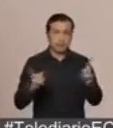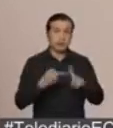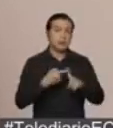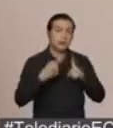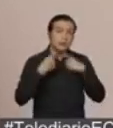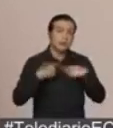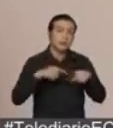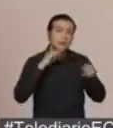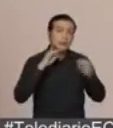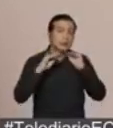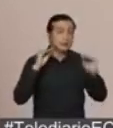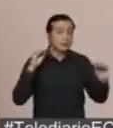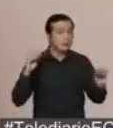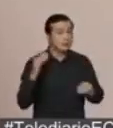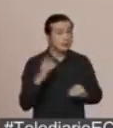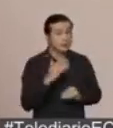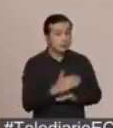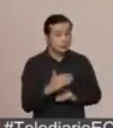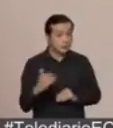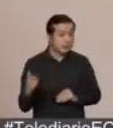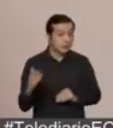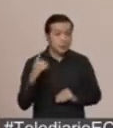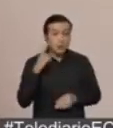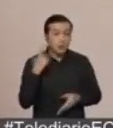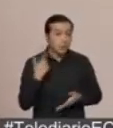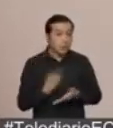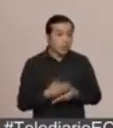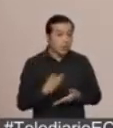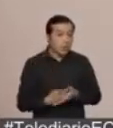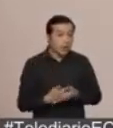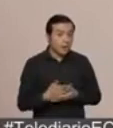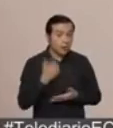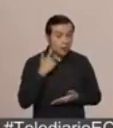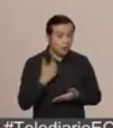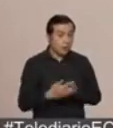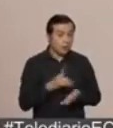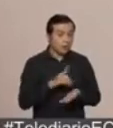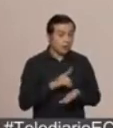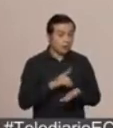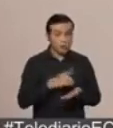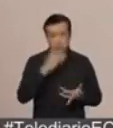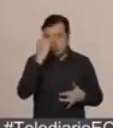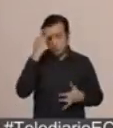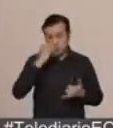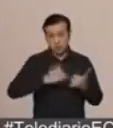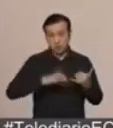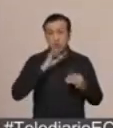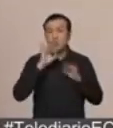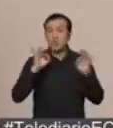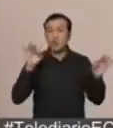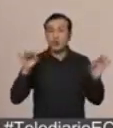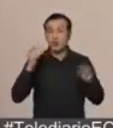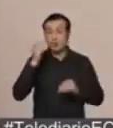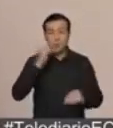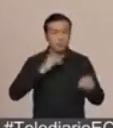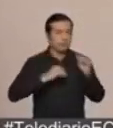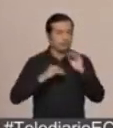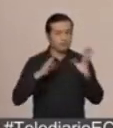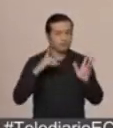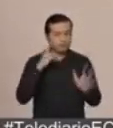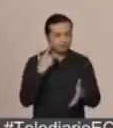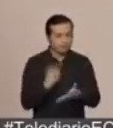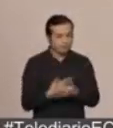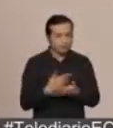mencionar, Fabricio, que no existe evidencia científica de que el COVID se transmita por alimento. Esto está